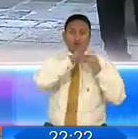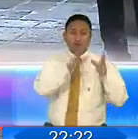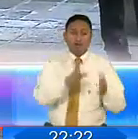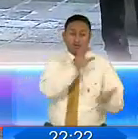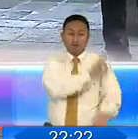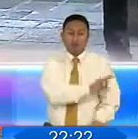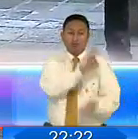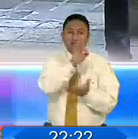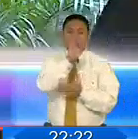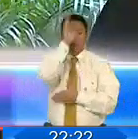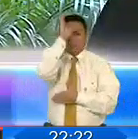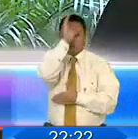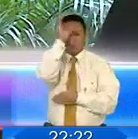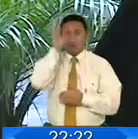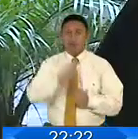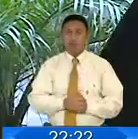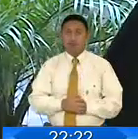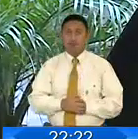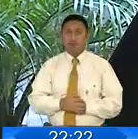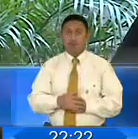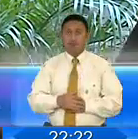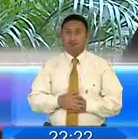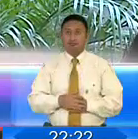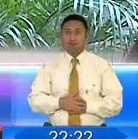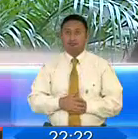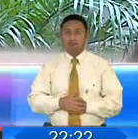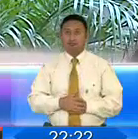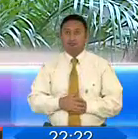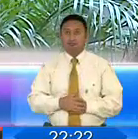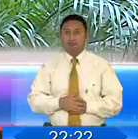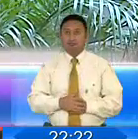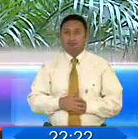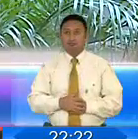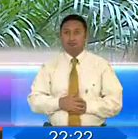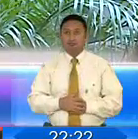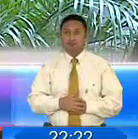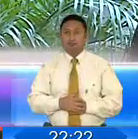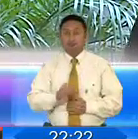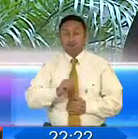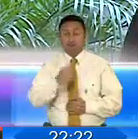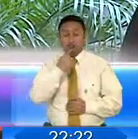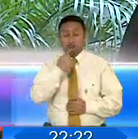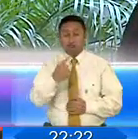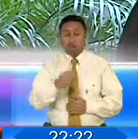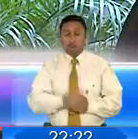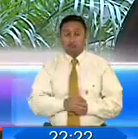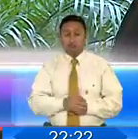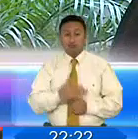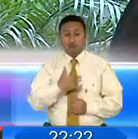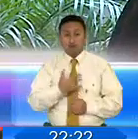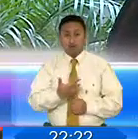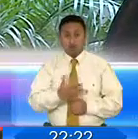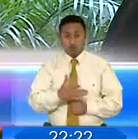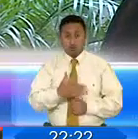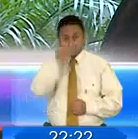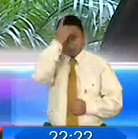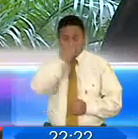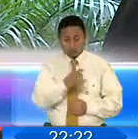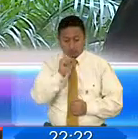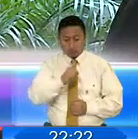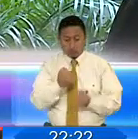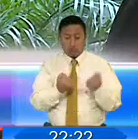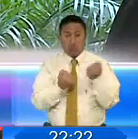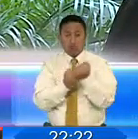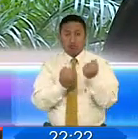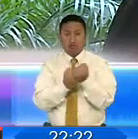Sede ante los estados. Al mismo tiempo, nos manifestamos en nuestra disposición de